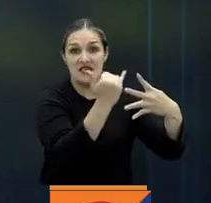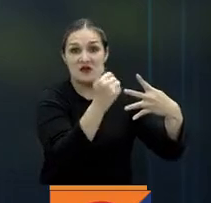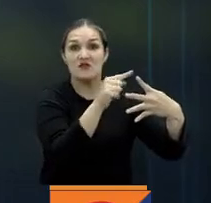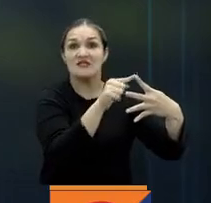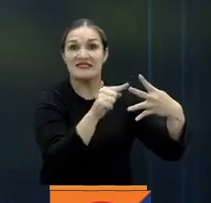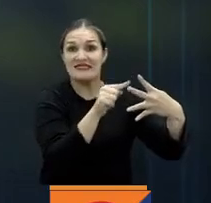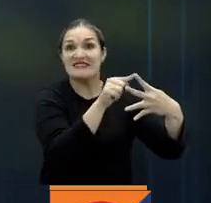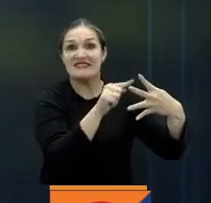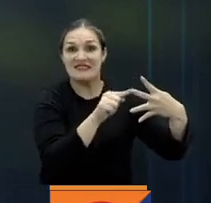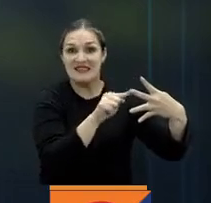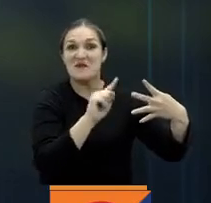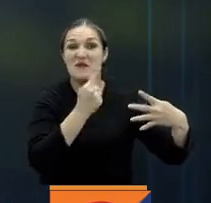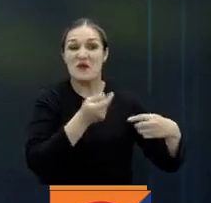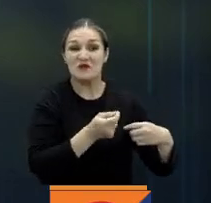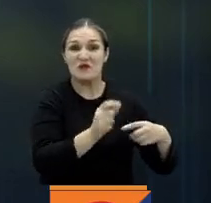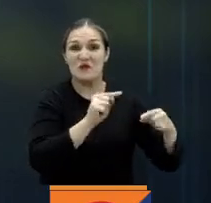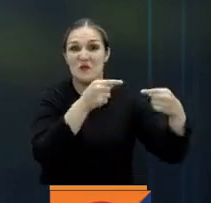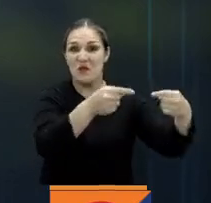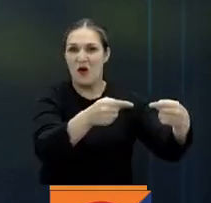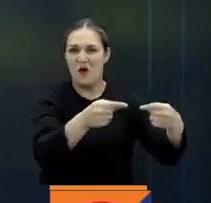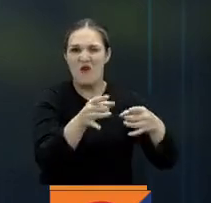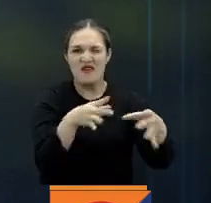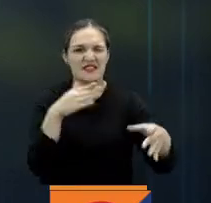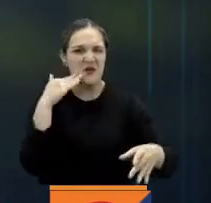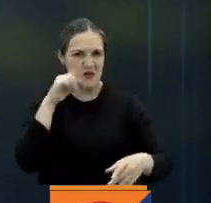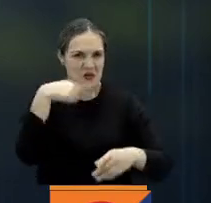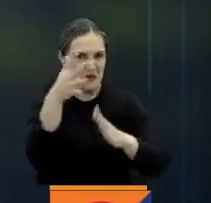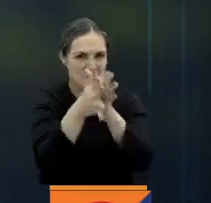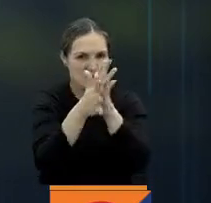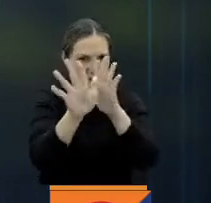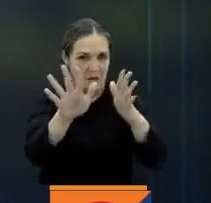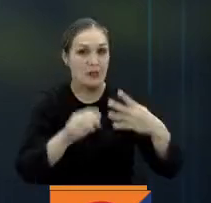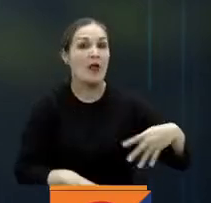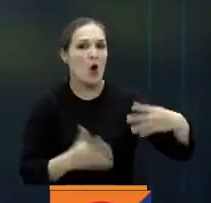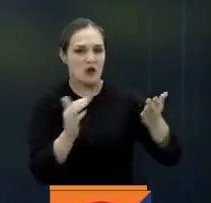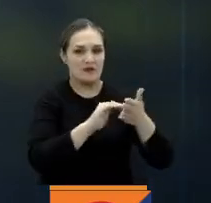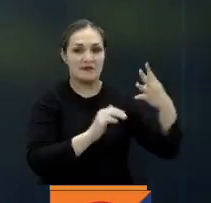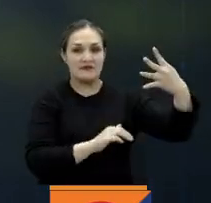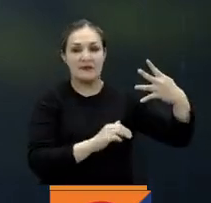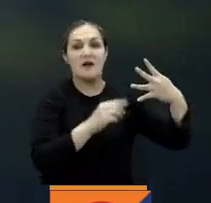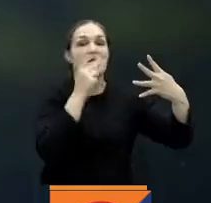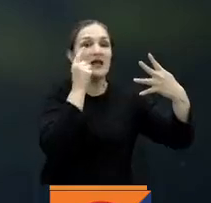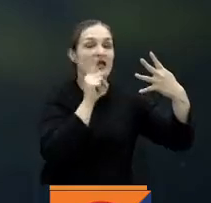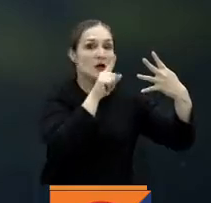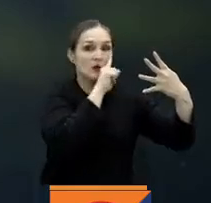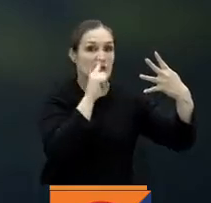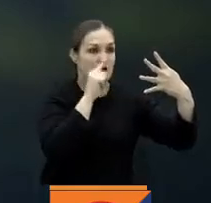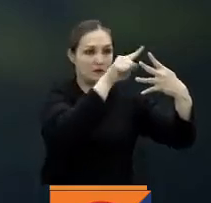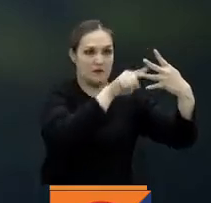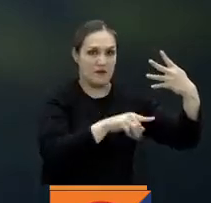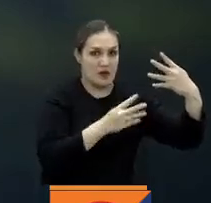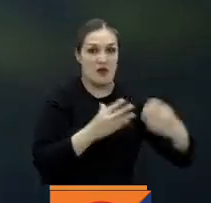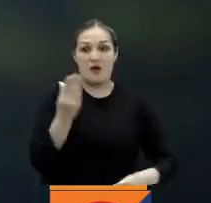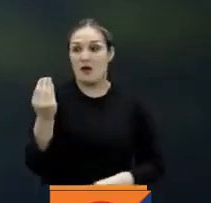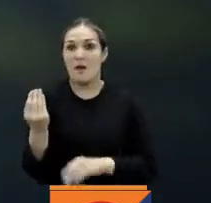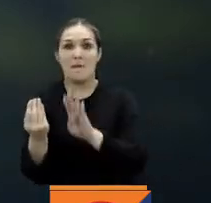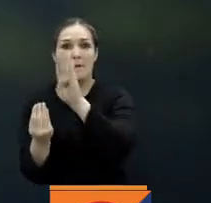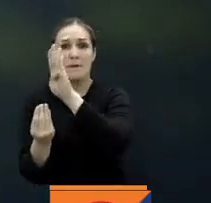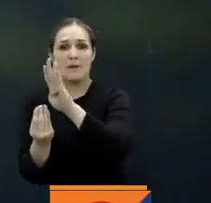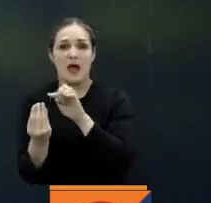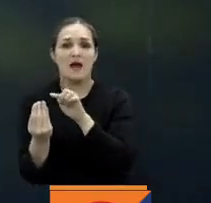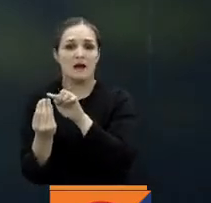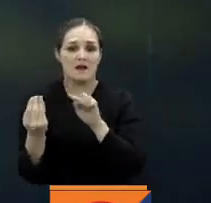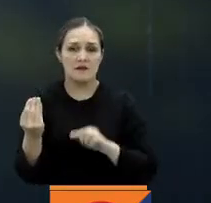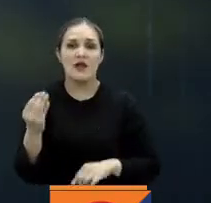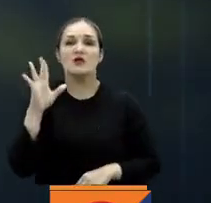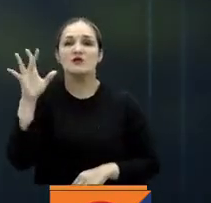encontrar en la primera fecha. Ya vamos a ver en minuticos eso cómo está. Vamos a ver el grupo B, cómo queda después este grupo B,